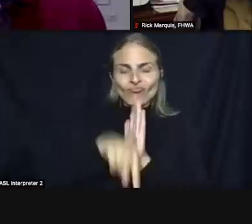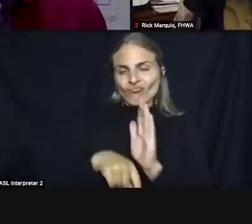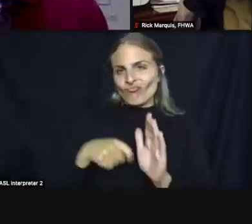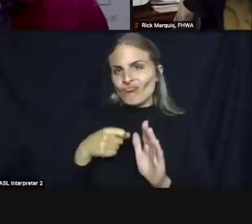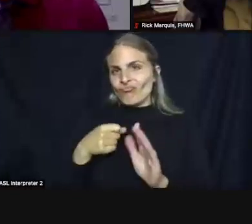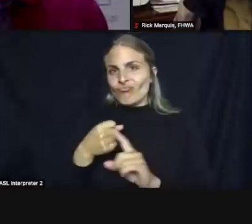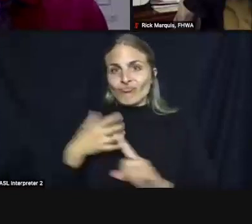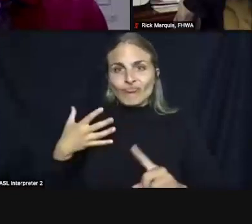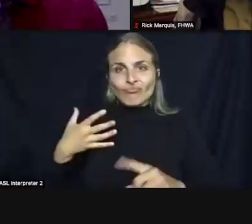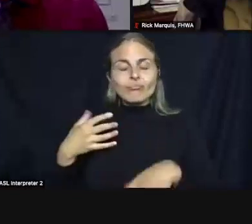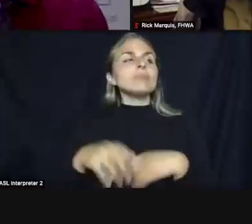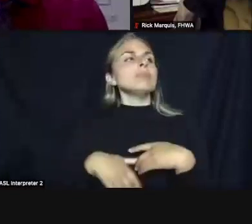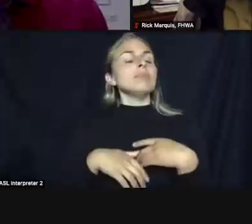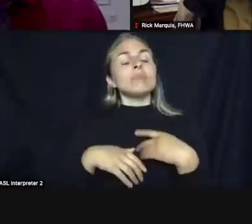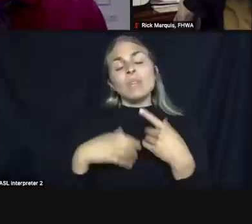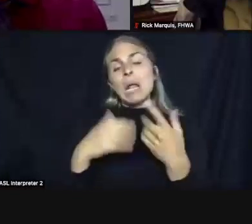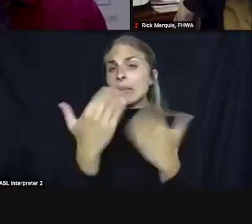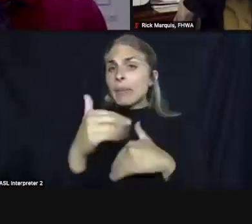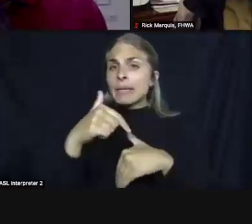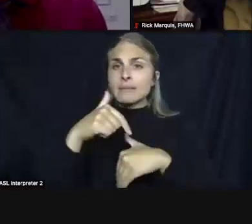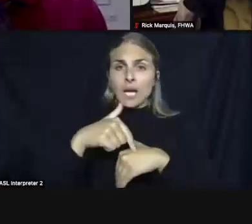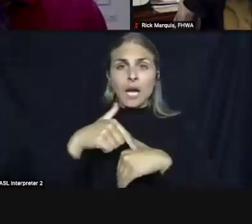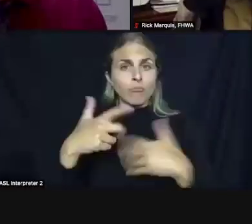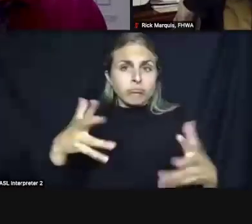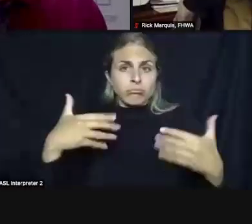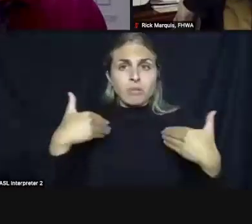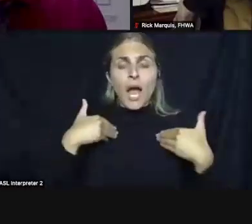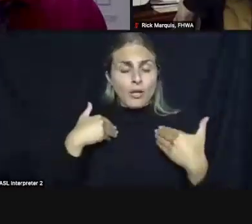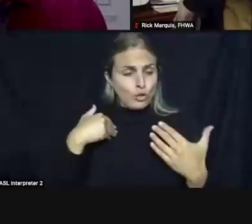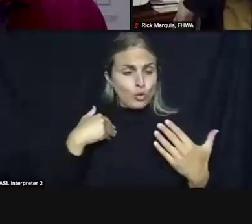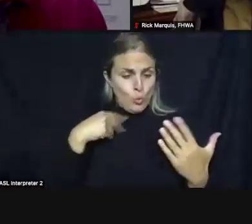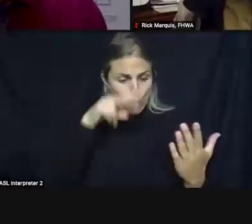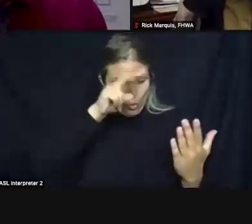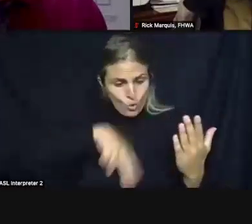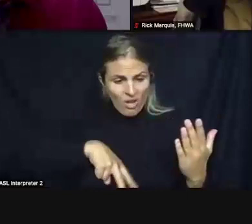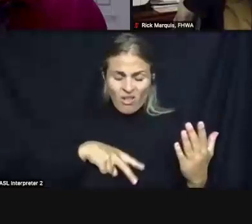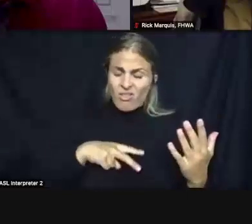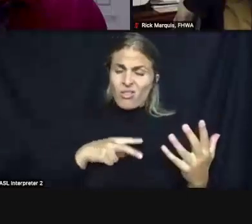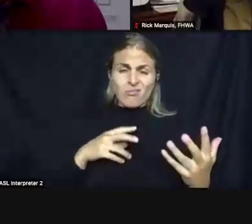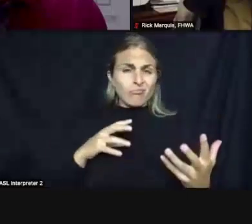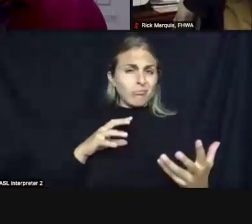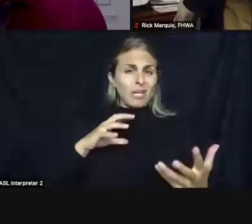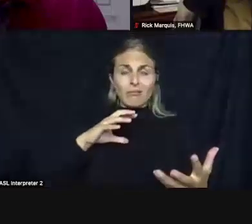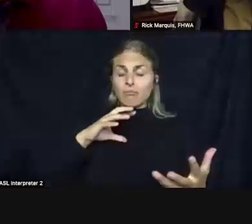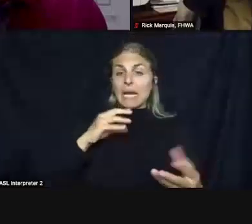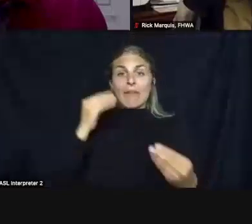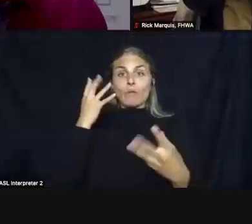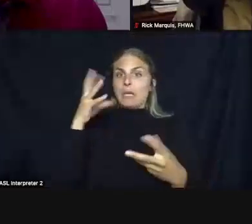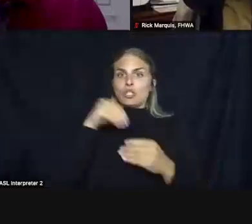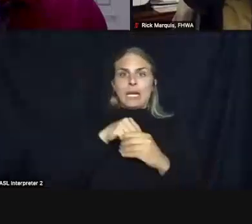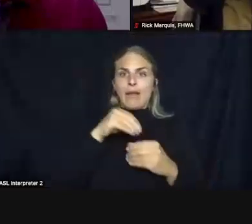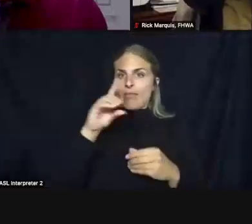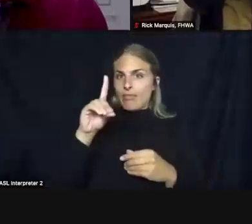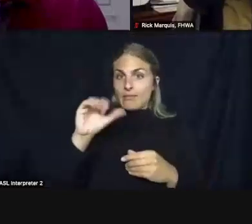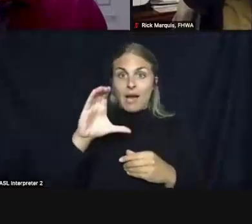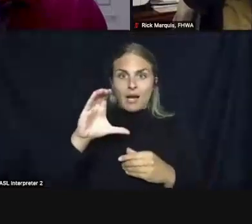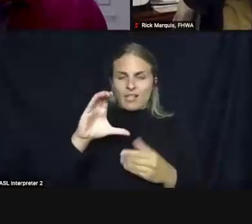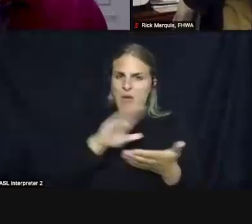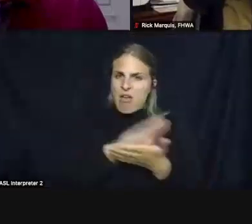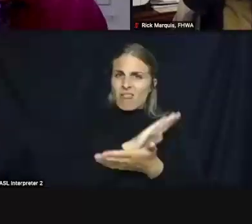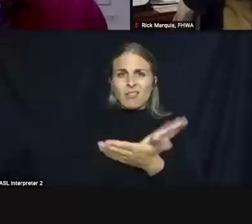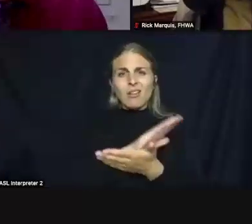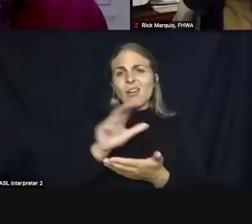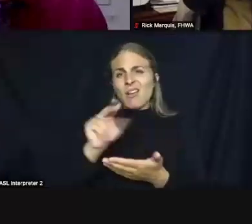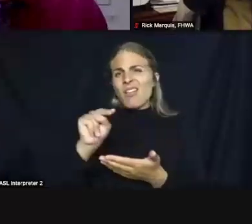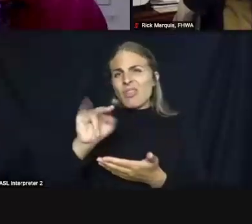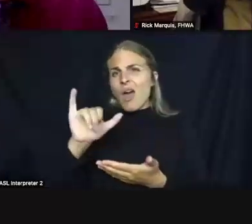viables. Y en base del tiempo limitado que hemos tenido hasta ahora para revisar toda la información que se encuentra en el